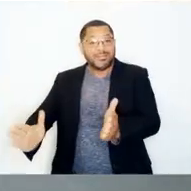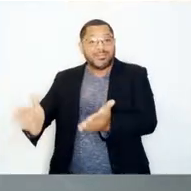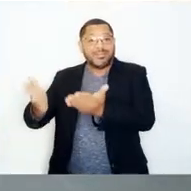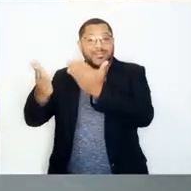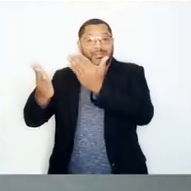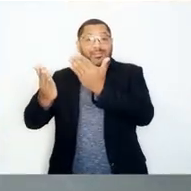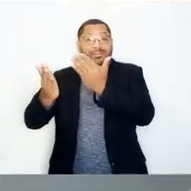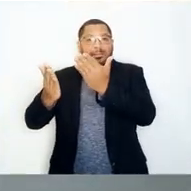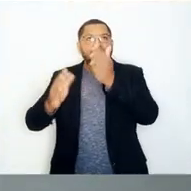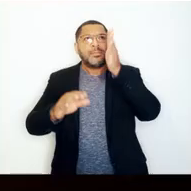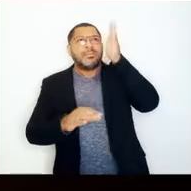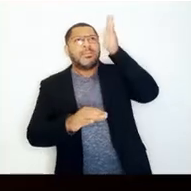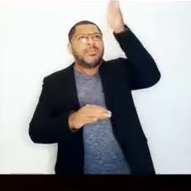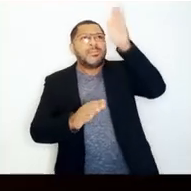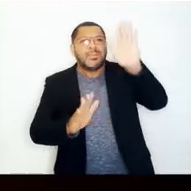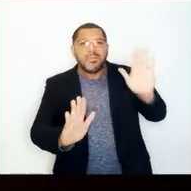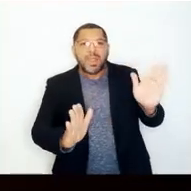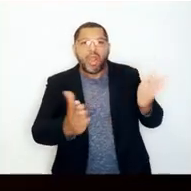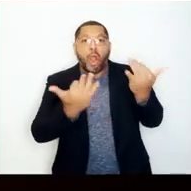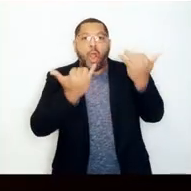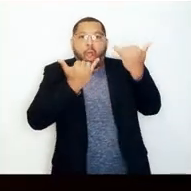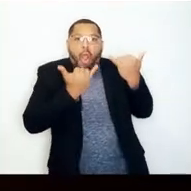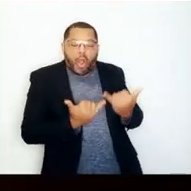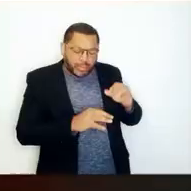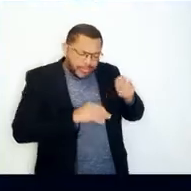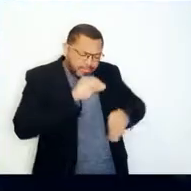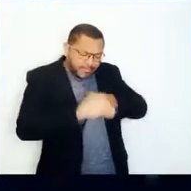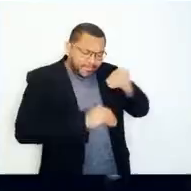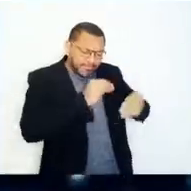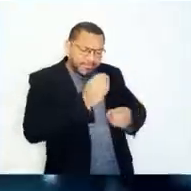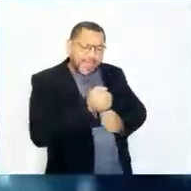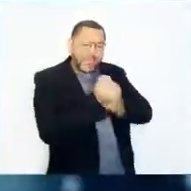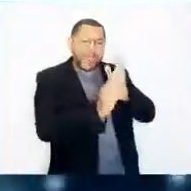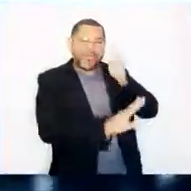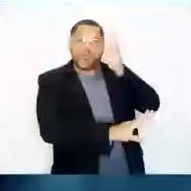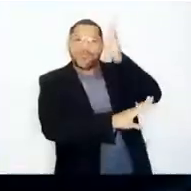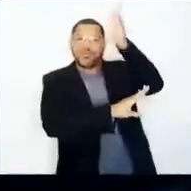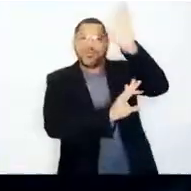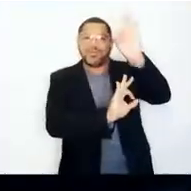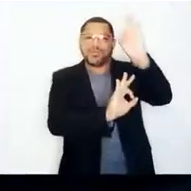por mejorar. Y para lograr un mejor mañana, hay que empezar hoy.